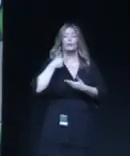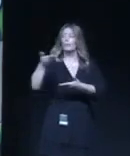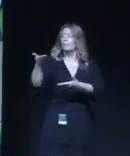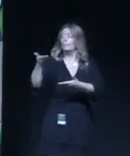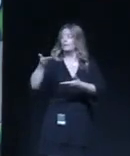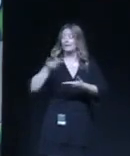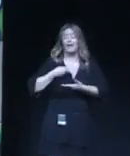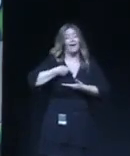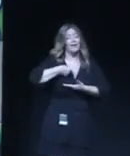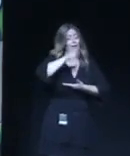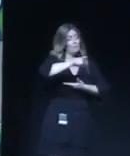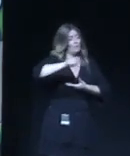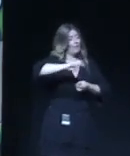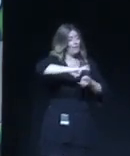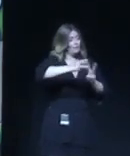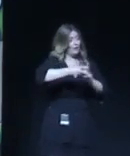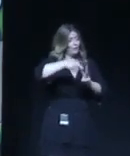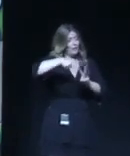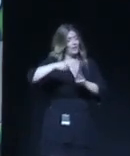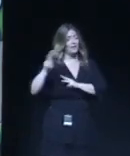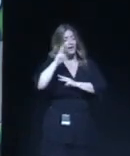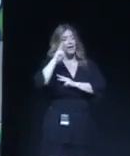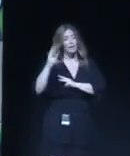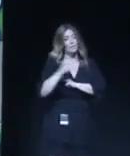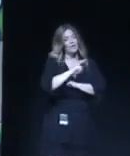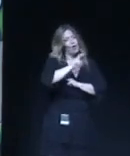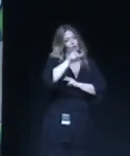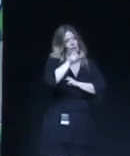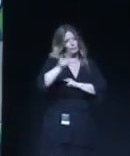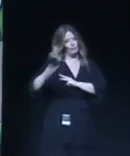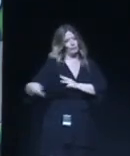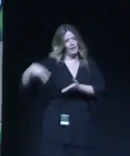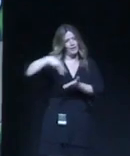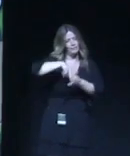Euskal Gorrak a que esto llegue a más personas, así que